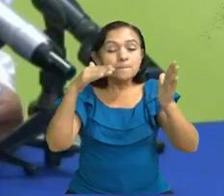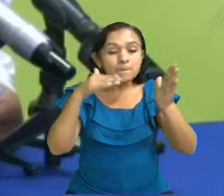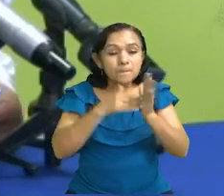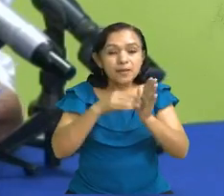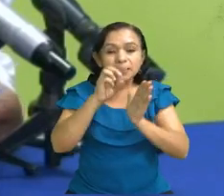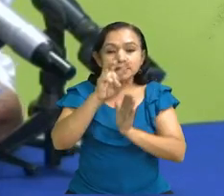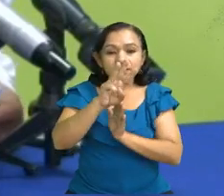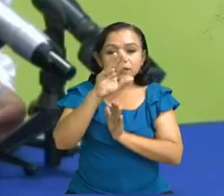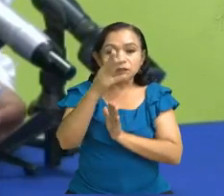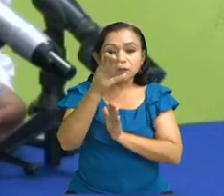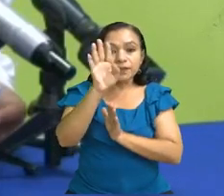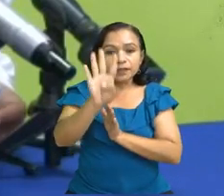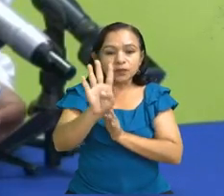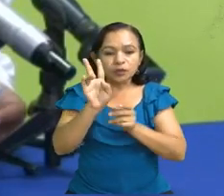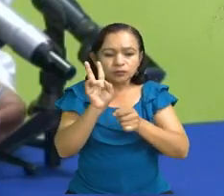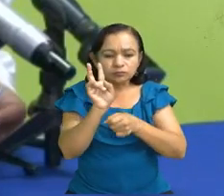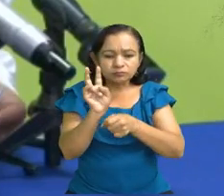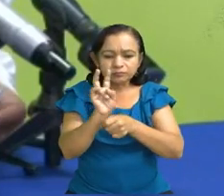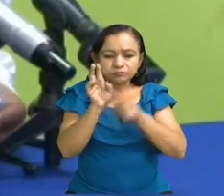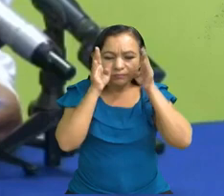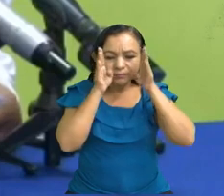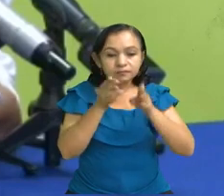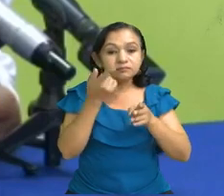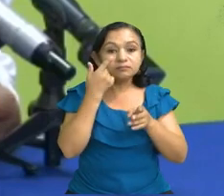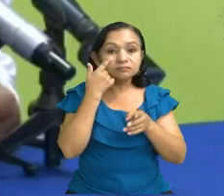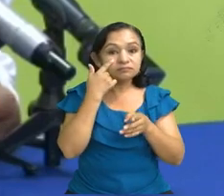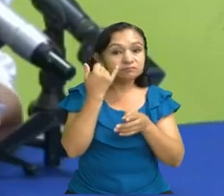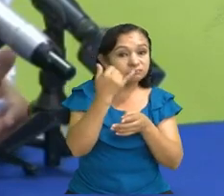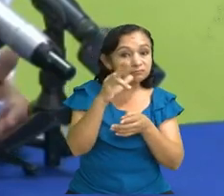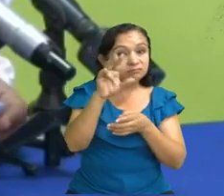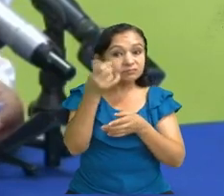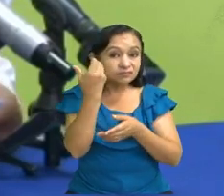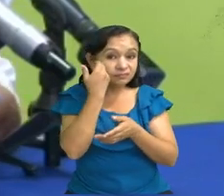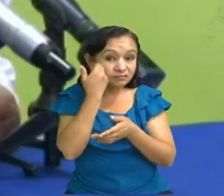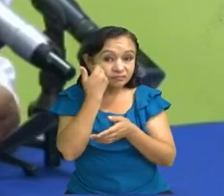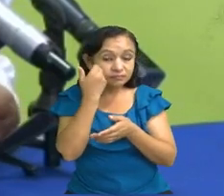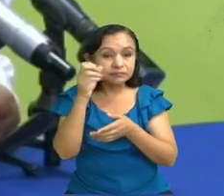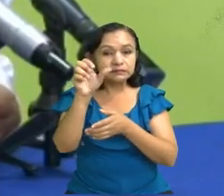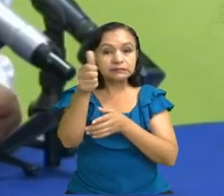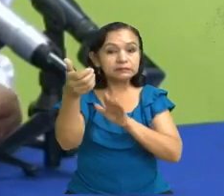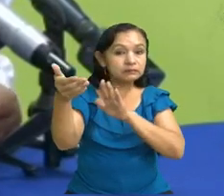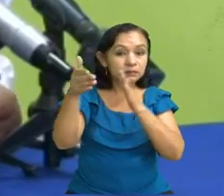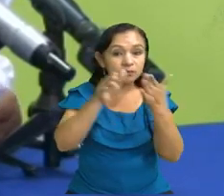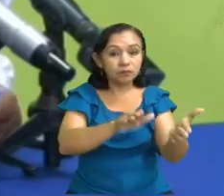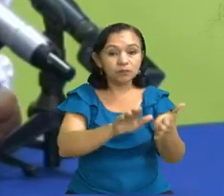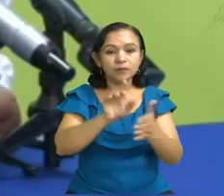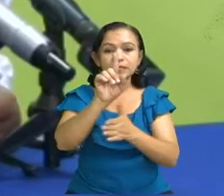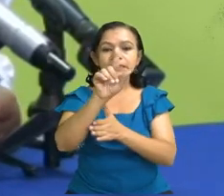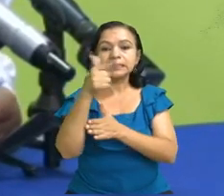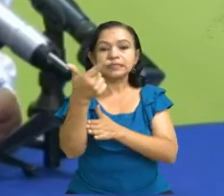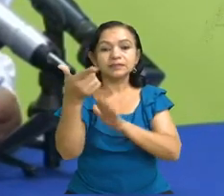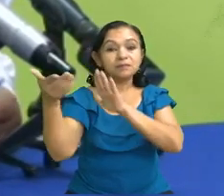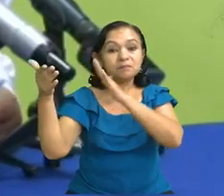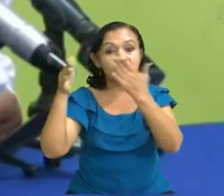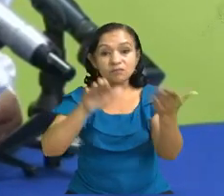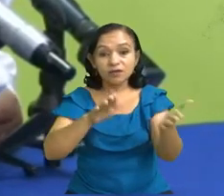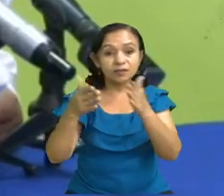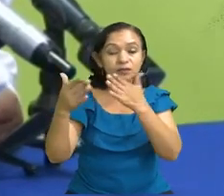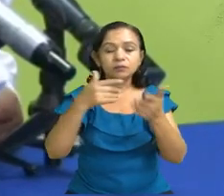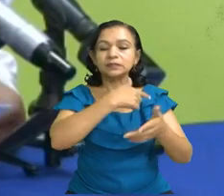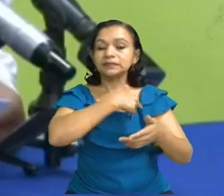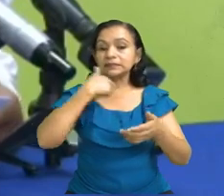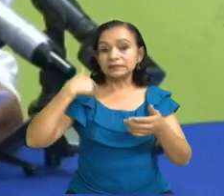1.394 personas que están bajo observación médica y nos indican que de 6 fallecidos hemos pasado a 17 fallecidos en